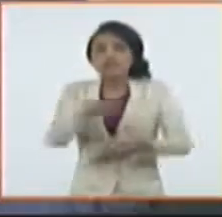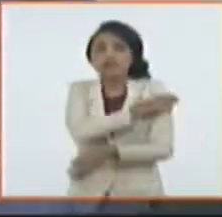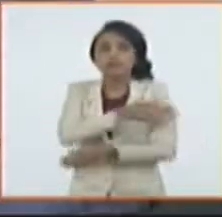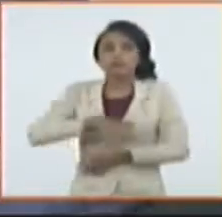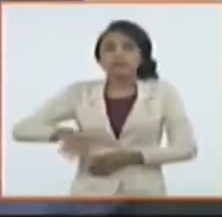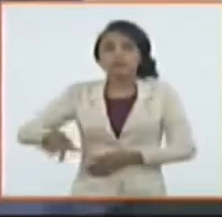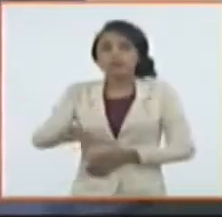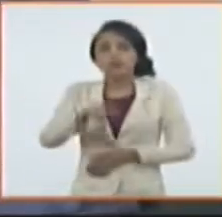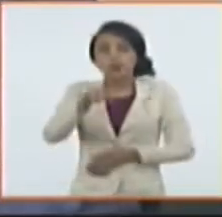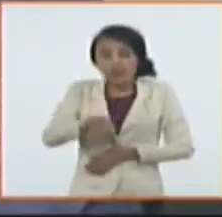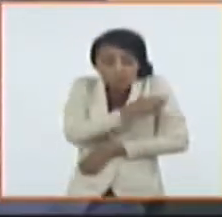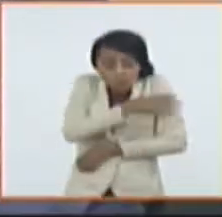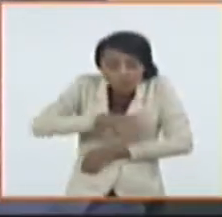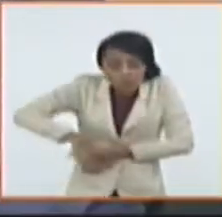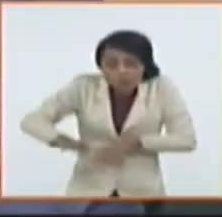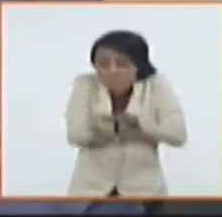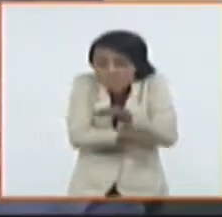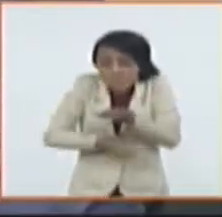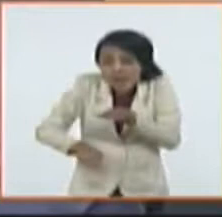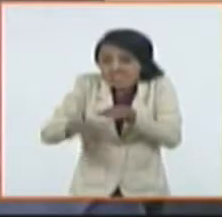población.